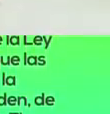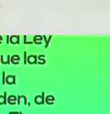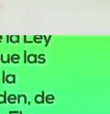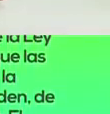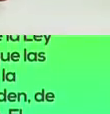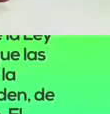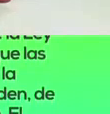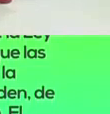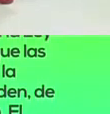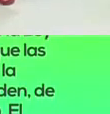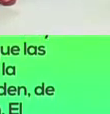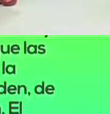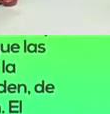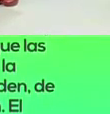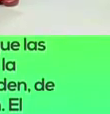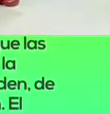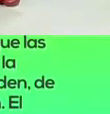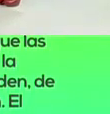bienvenidos